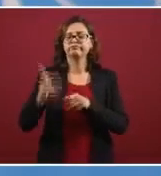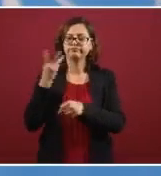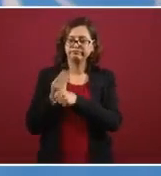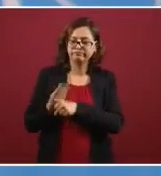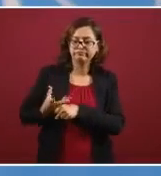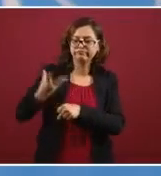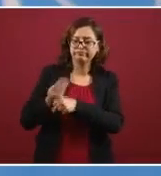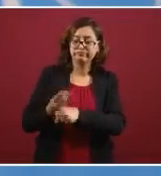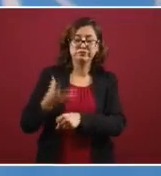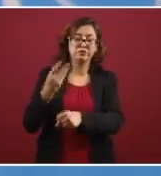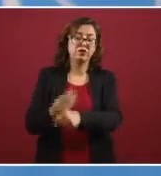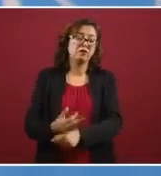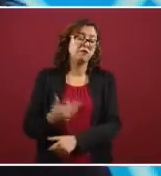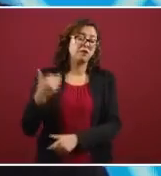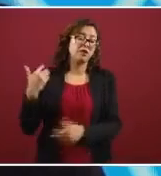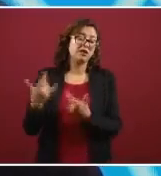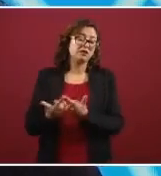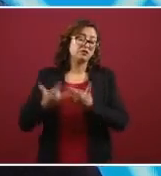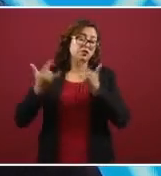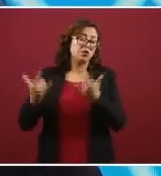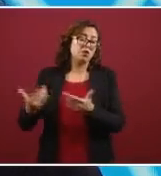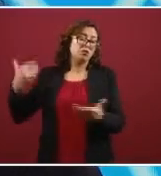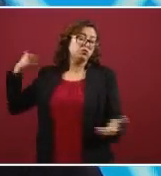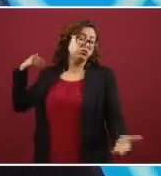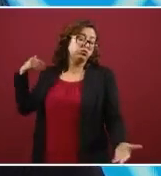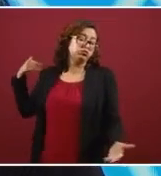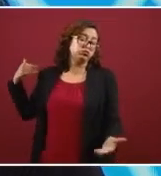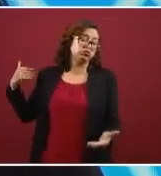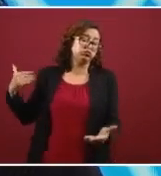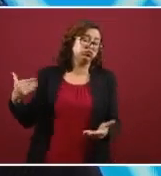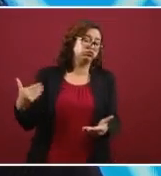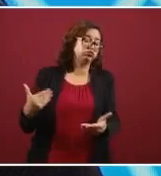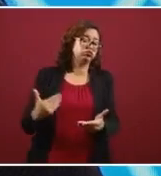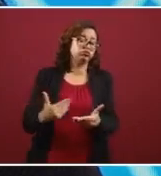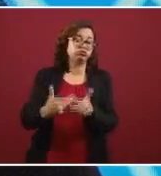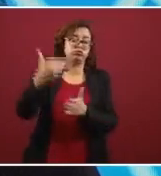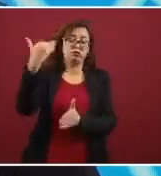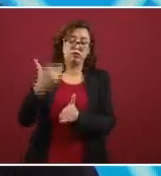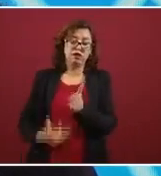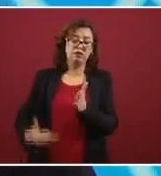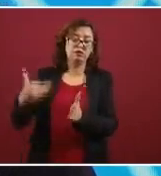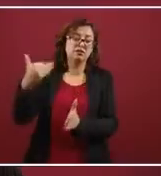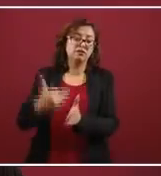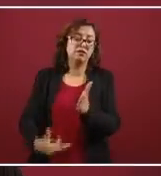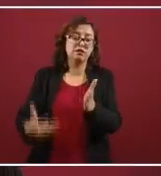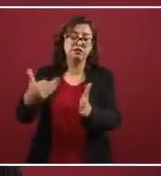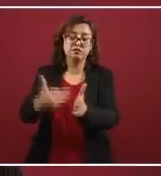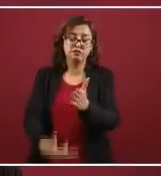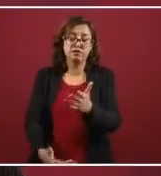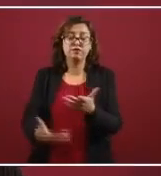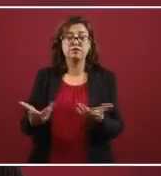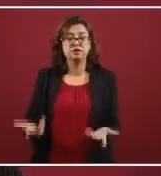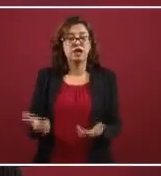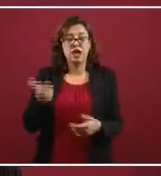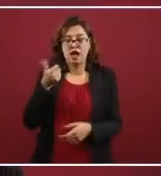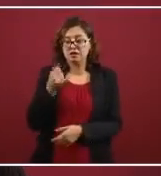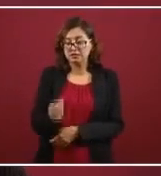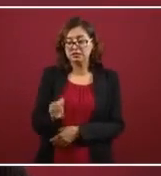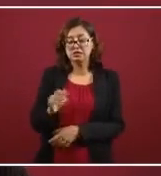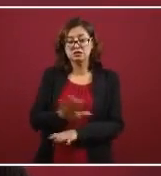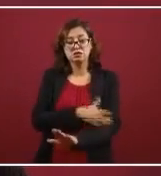deuda histórica de los gobiernos latinoamericanos y caribeños que tenemos con nuestros pueblos